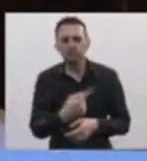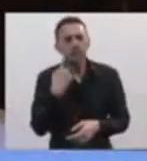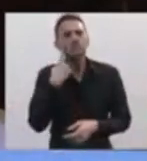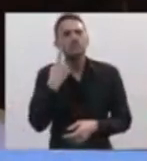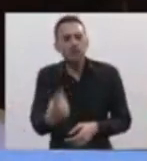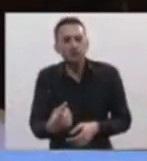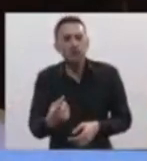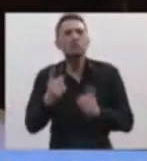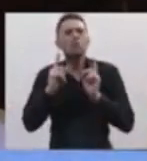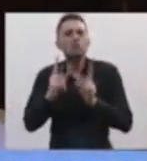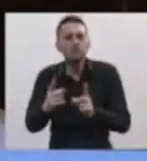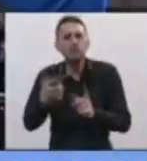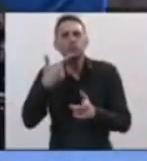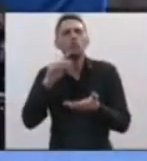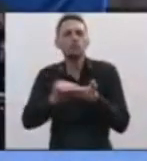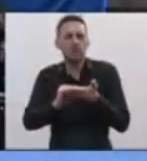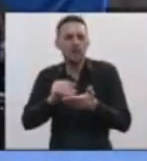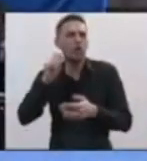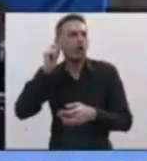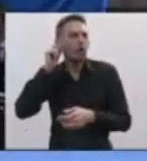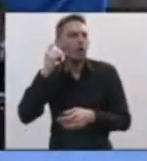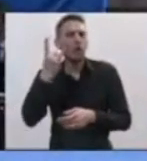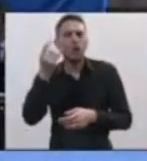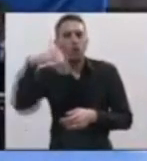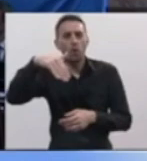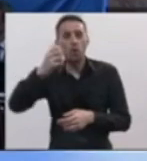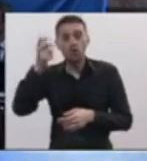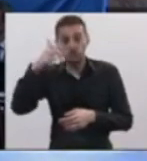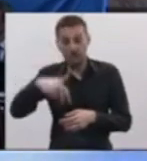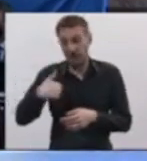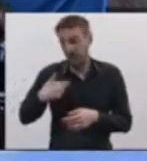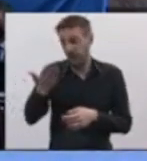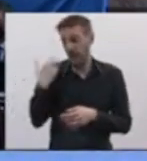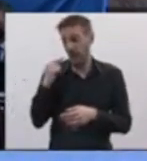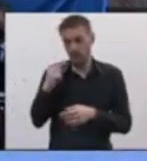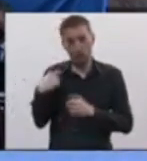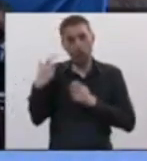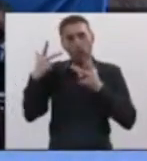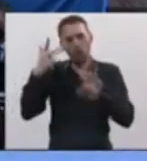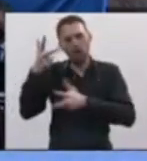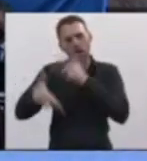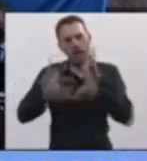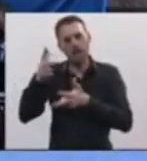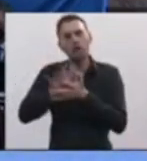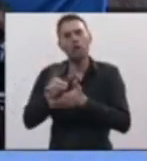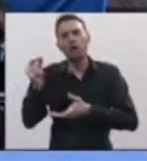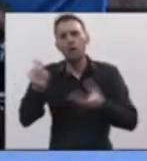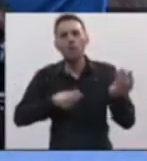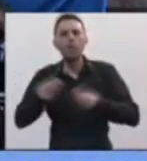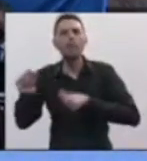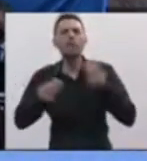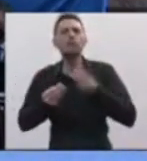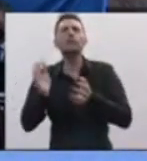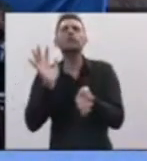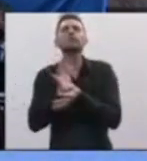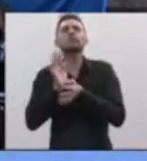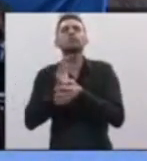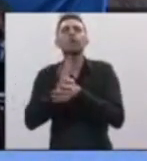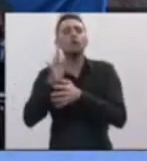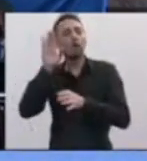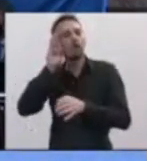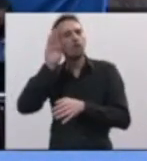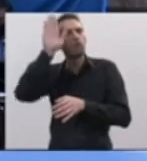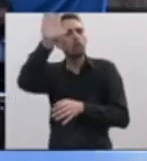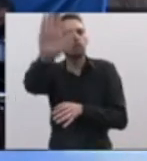mucho agrado las declaraciones del ministro guzmán que hasta hace poco estaba acá arriba donde decía que este presupuesto era el horizonte por el que argentina